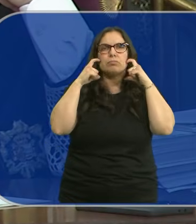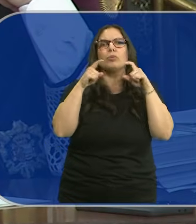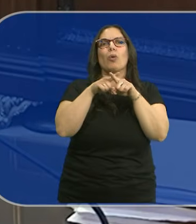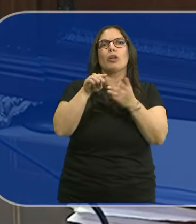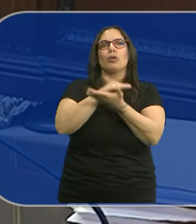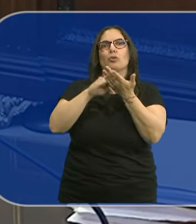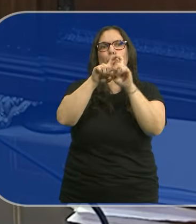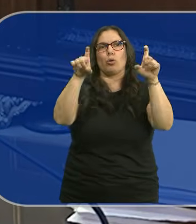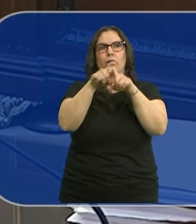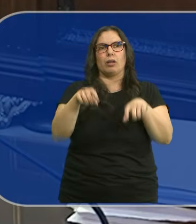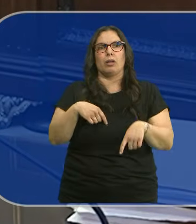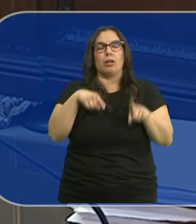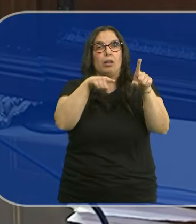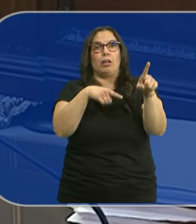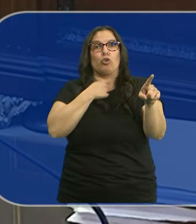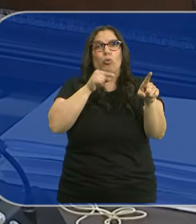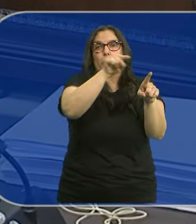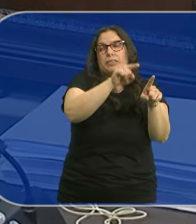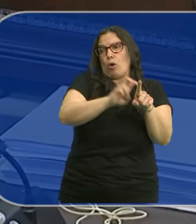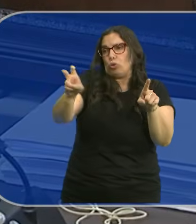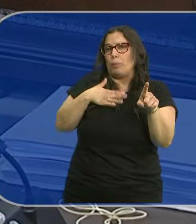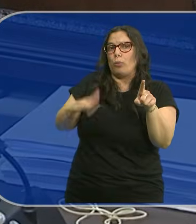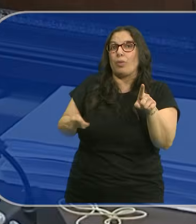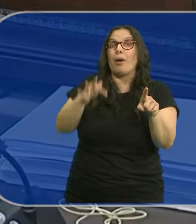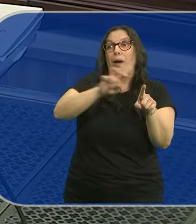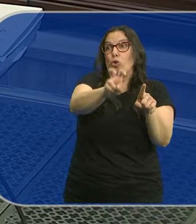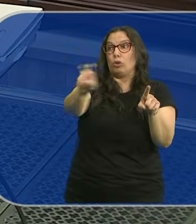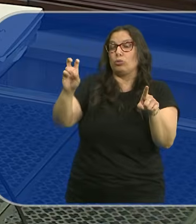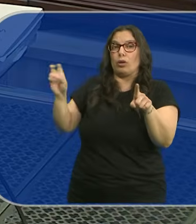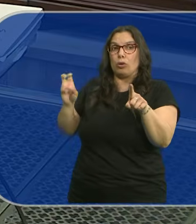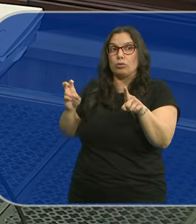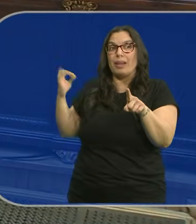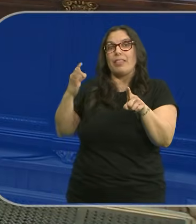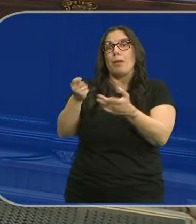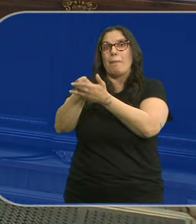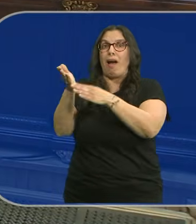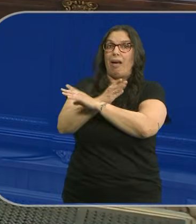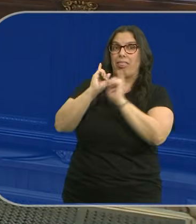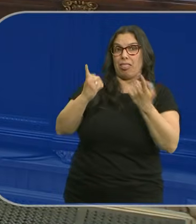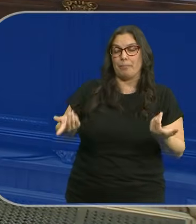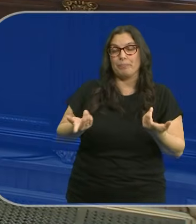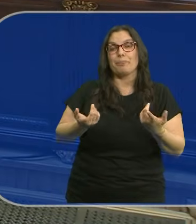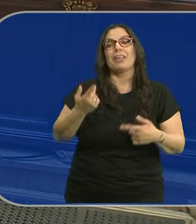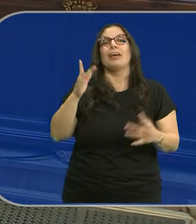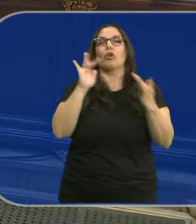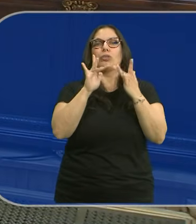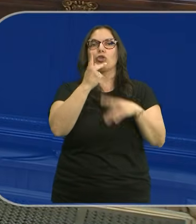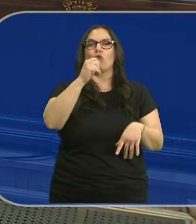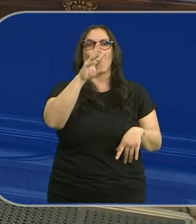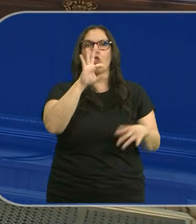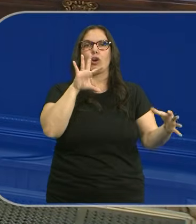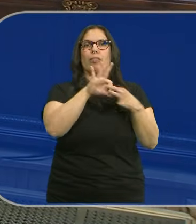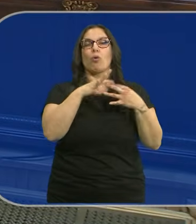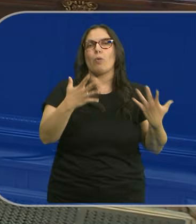de gestión. Que no les gustaba esta, podían haber cogido otra. Y sobre todo es que con las otras les tocaba adelantar un dinero. En base a su relación con Koldo, asegura que